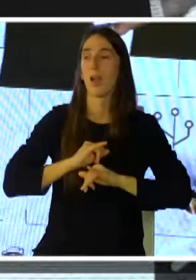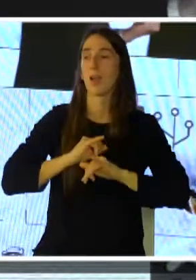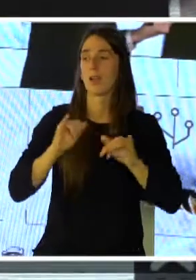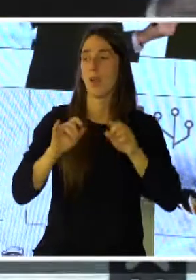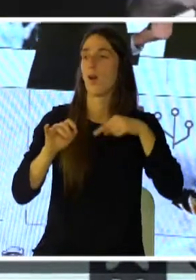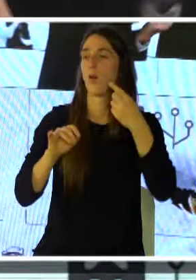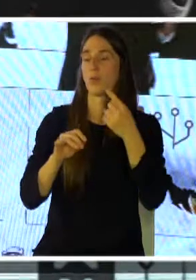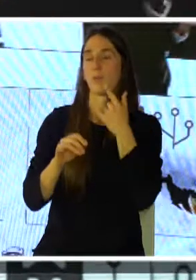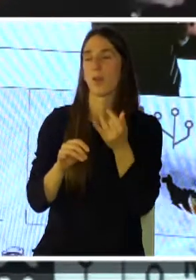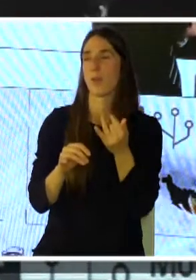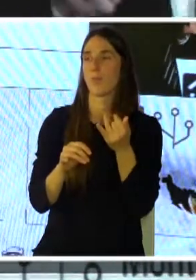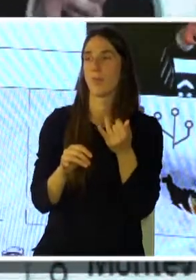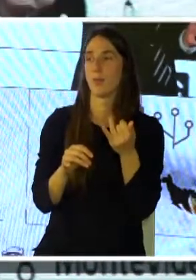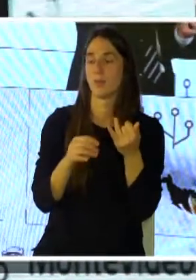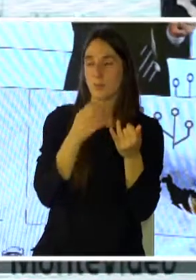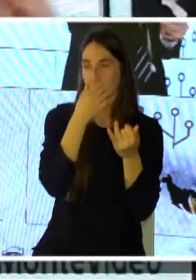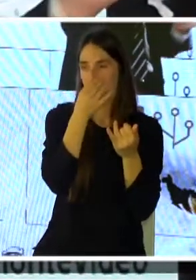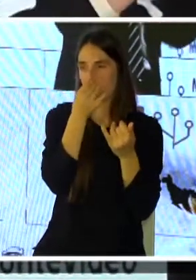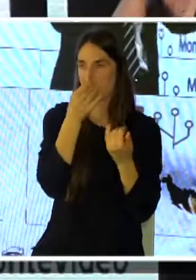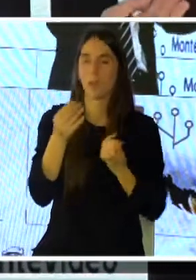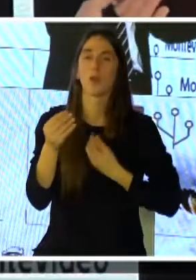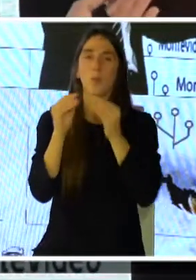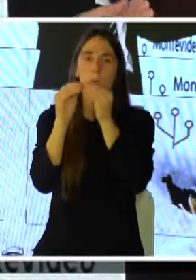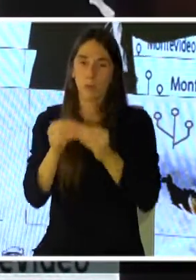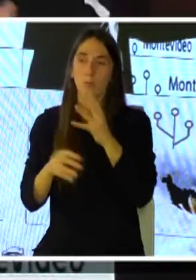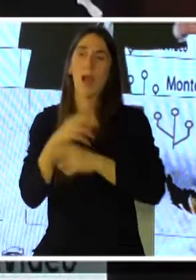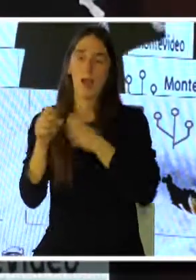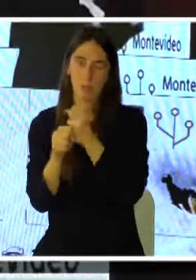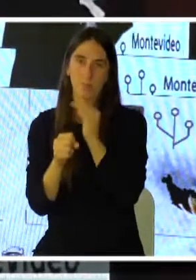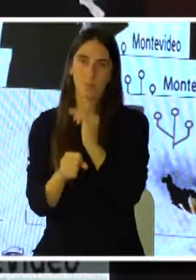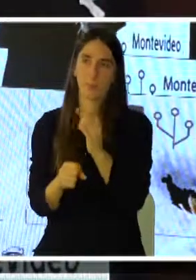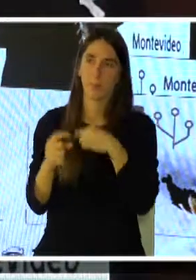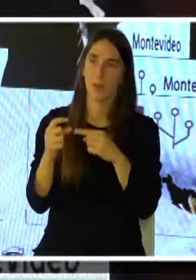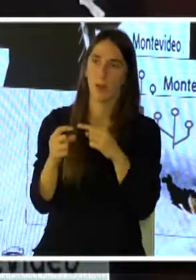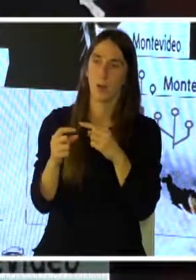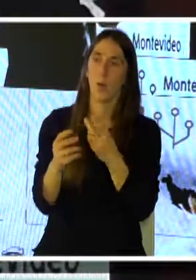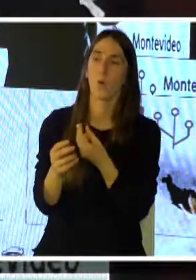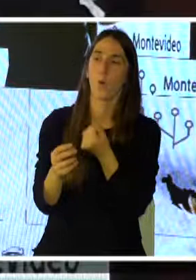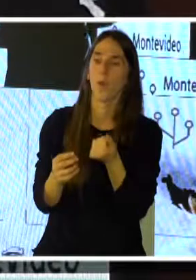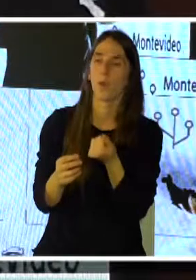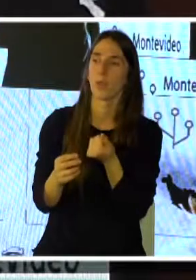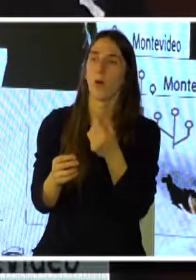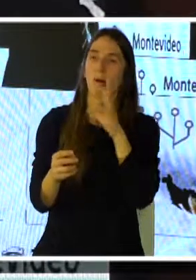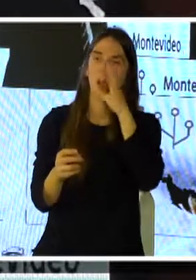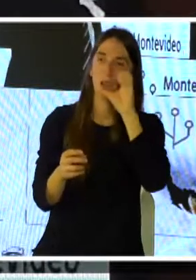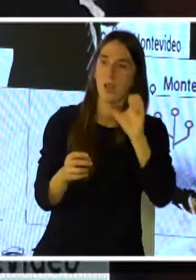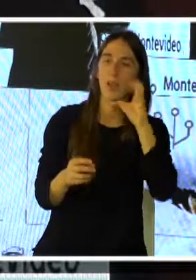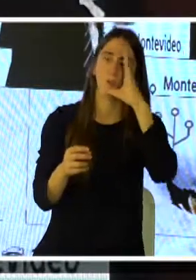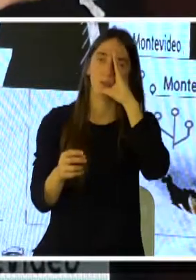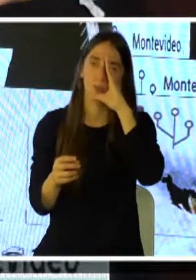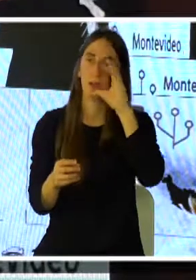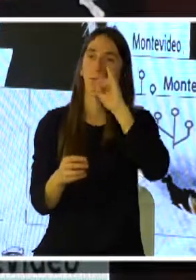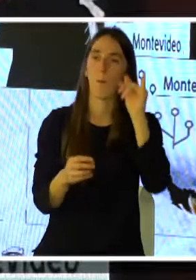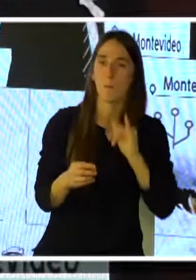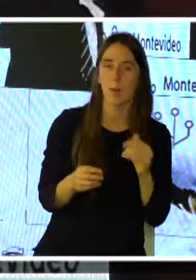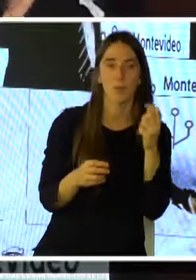no teníamos. Por ejemplo, decíamos, bueno, pero ¿cómo? El presupuesto es anual, pero ¿cuánto se va a gastar en enero, febrero, marzo, cada uno de los